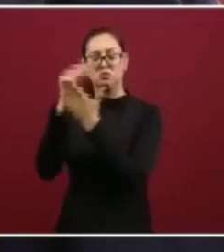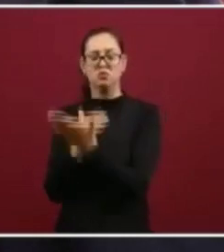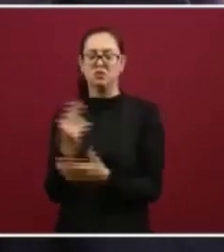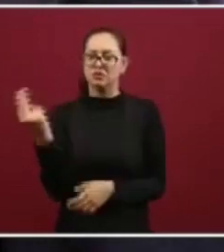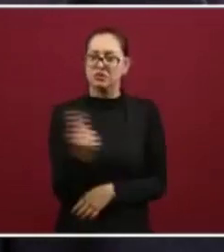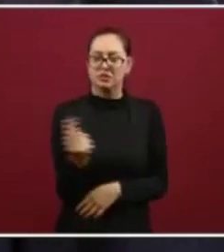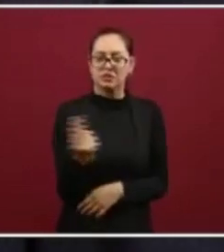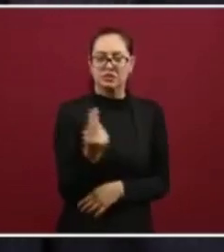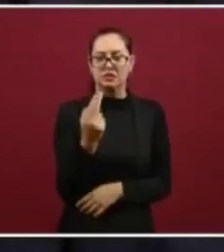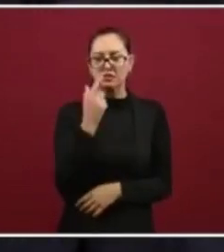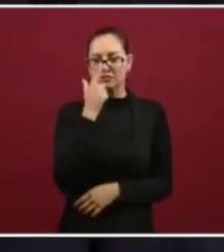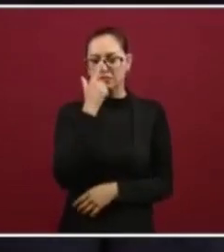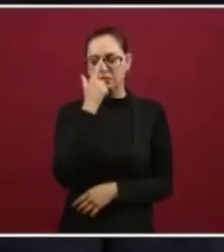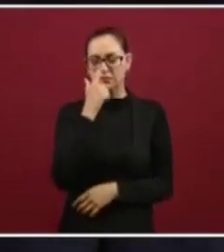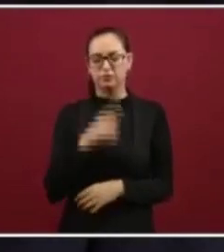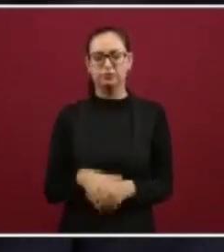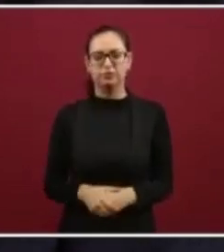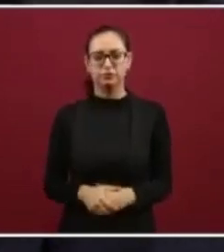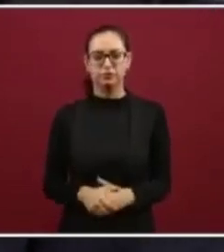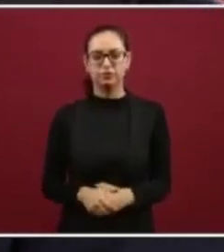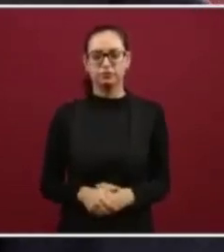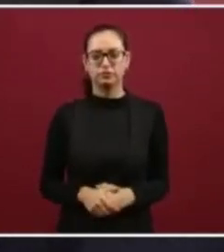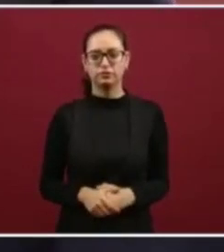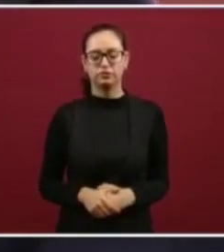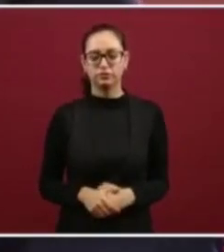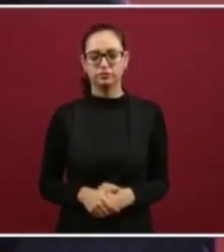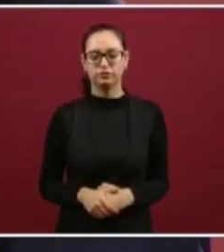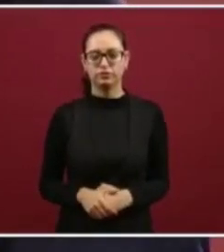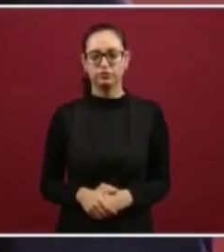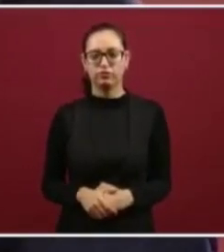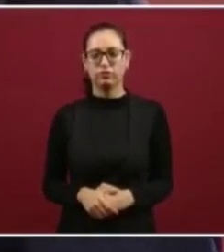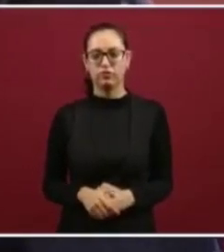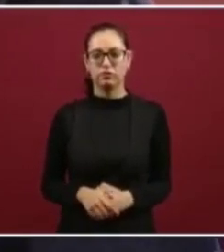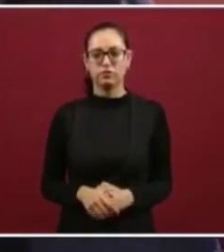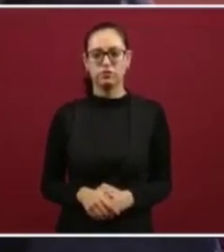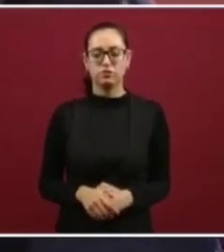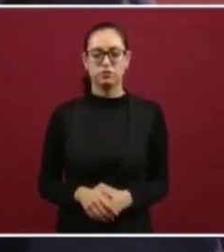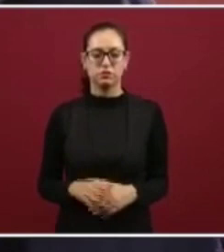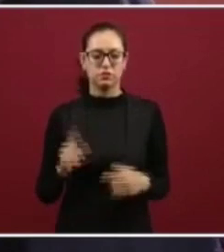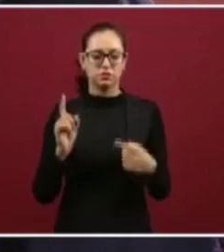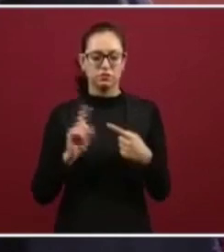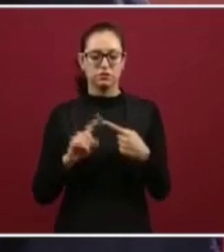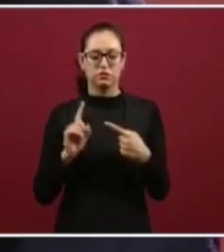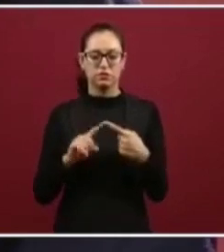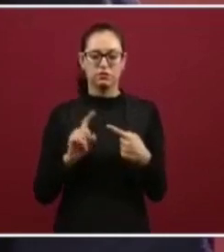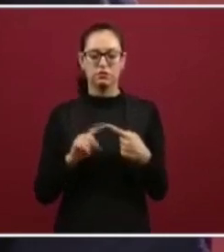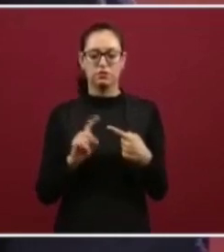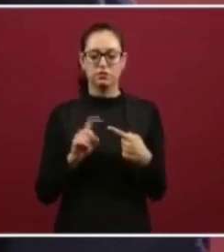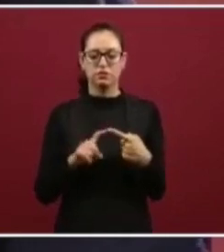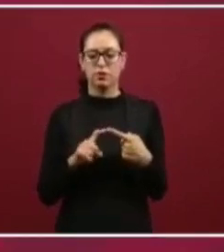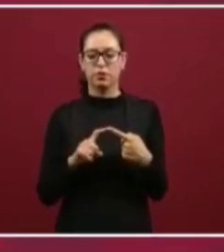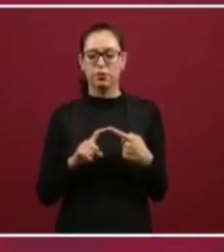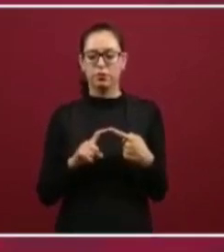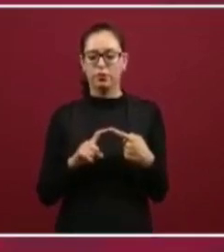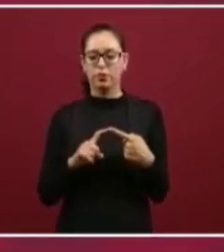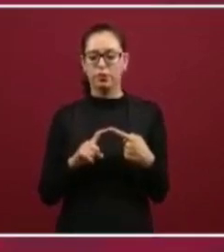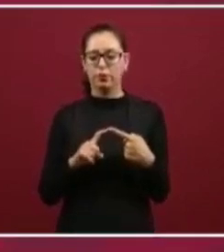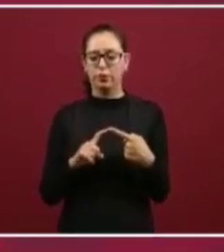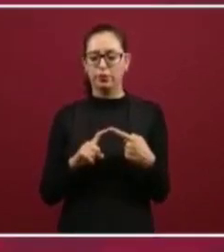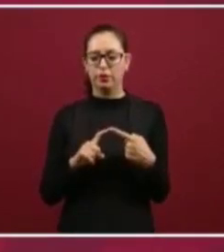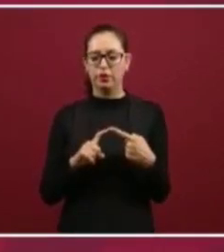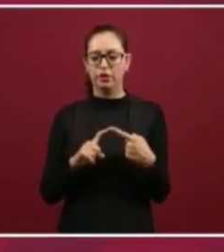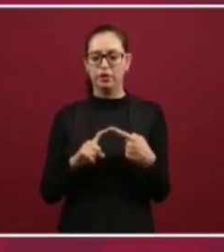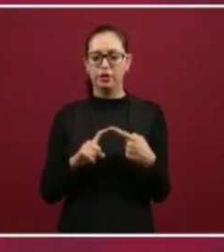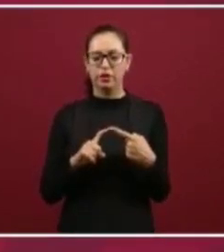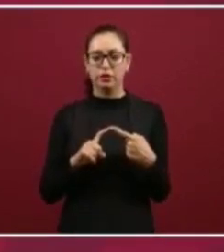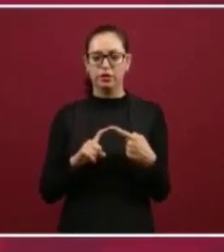en el país? Sí, bueno, acerca de lo primero, el tema más conocido es